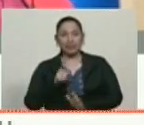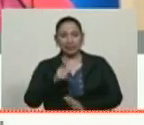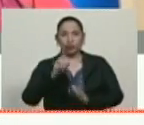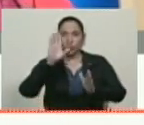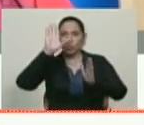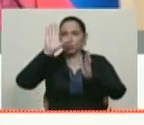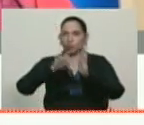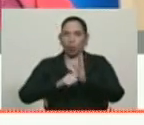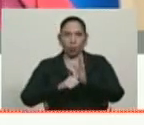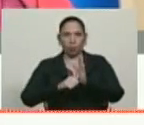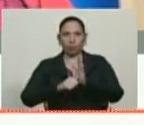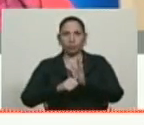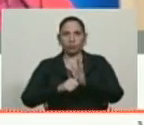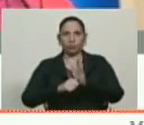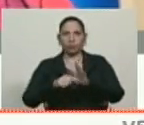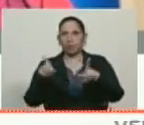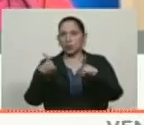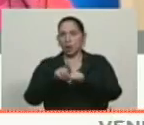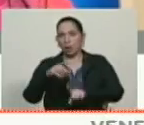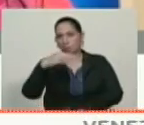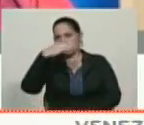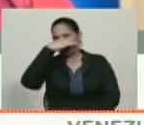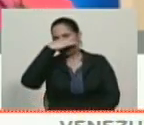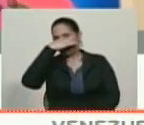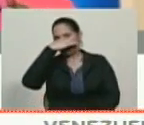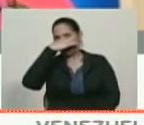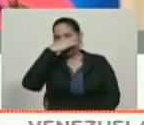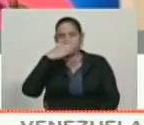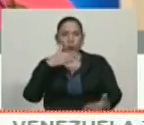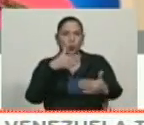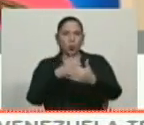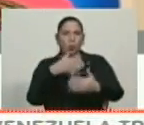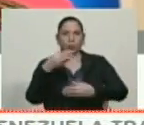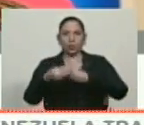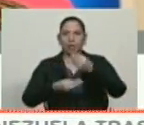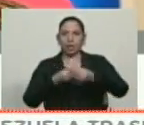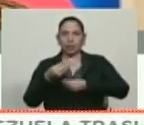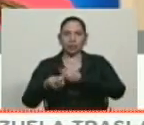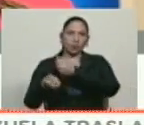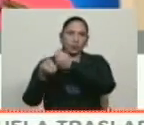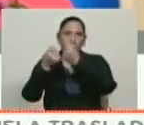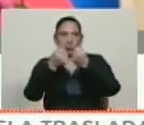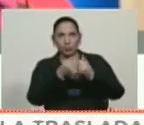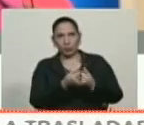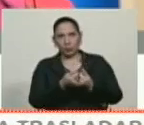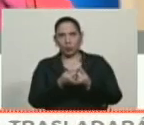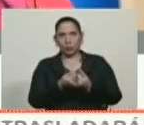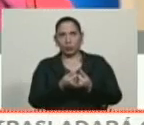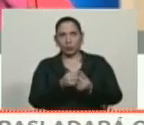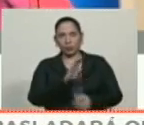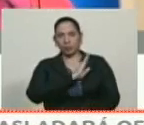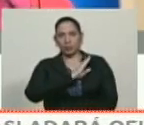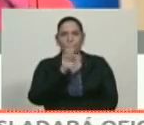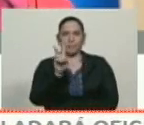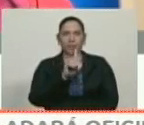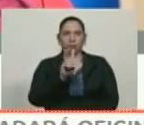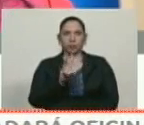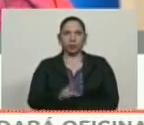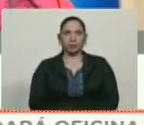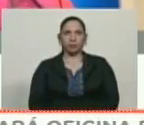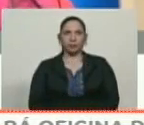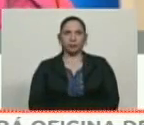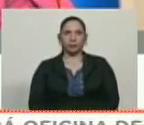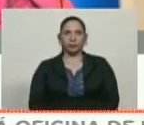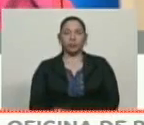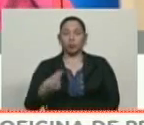a mano armada lo que se está haciendo contra los activos y los recursos financieros de Venezuela.